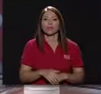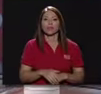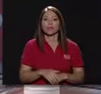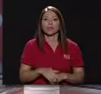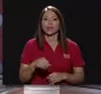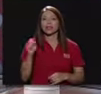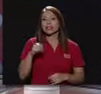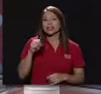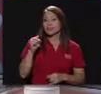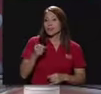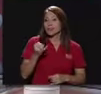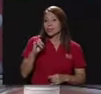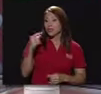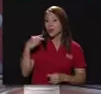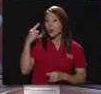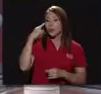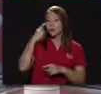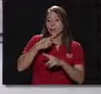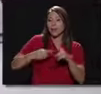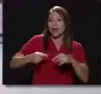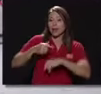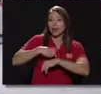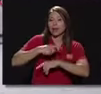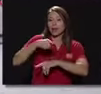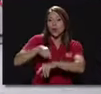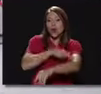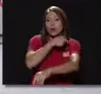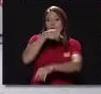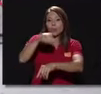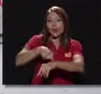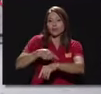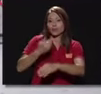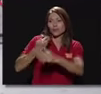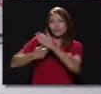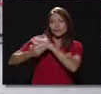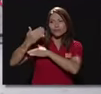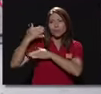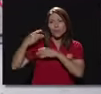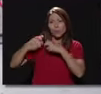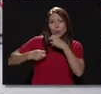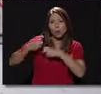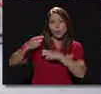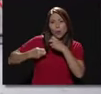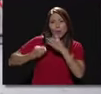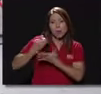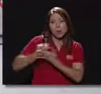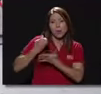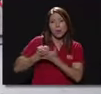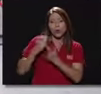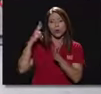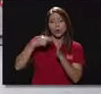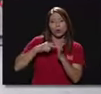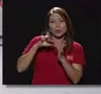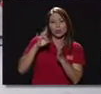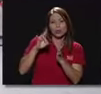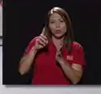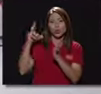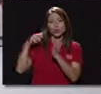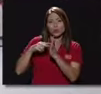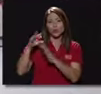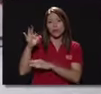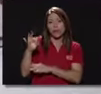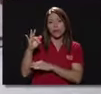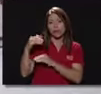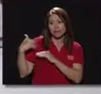digamos, si uno lo ve en un contexto de mediano y largo plazo, después de la crisis del 2008-2009, uh-huh.